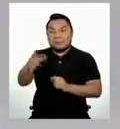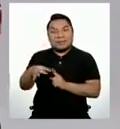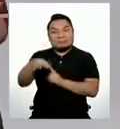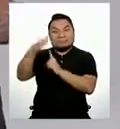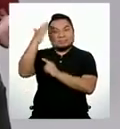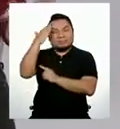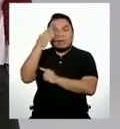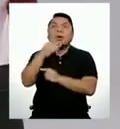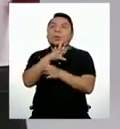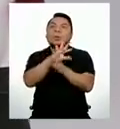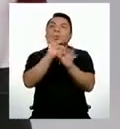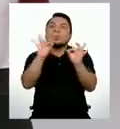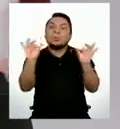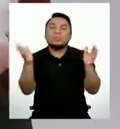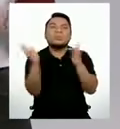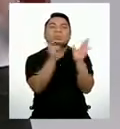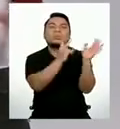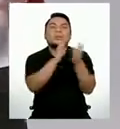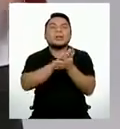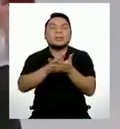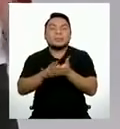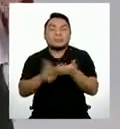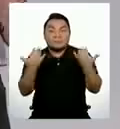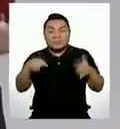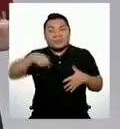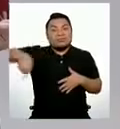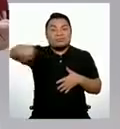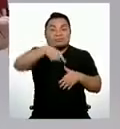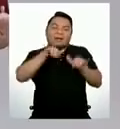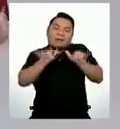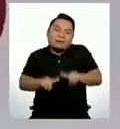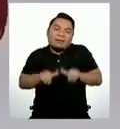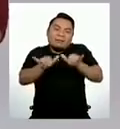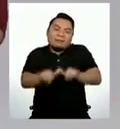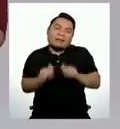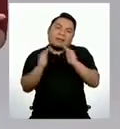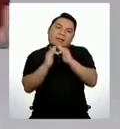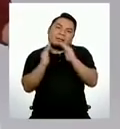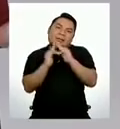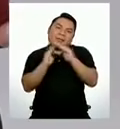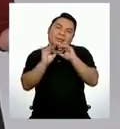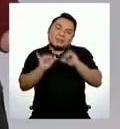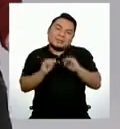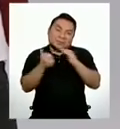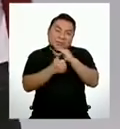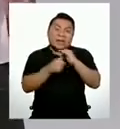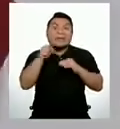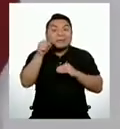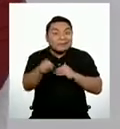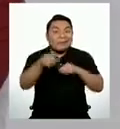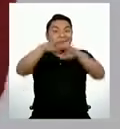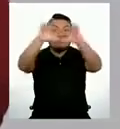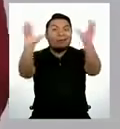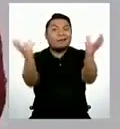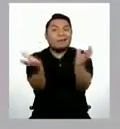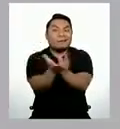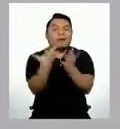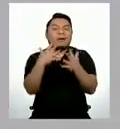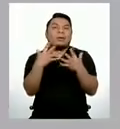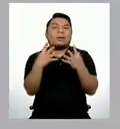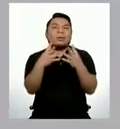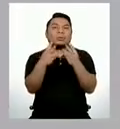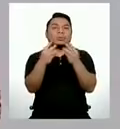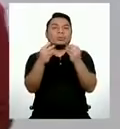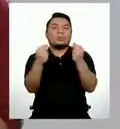especialistas. Durante las últimas semanas hemos pasado mucho tiempo en casa y eso parece haberle hecho un bien a la Tierra. Además, ha sido una